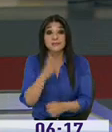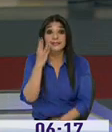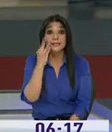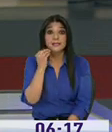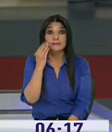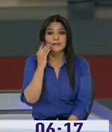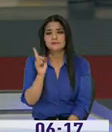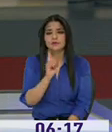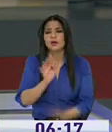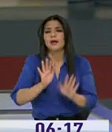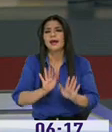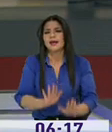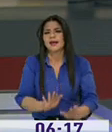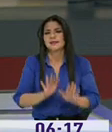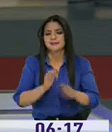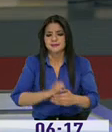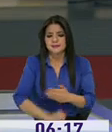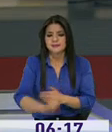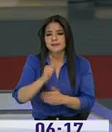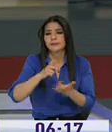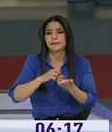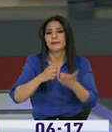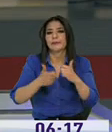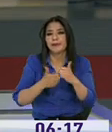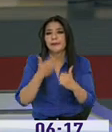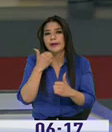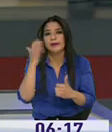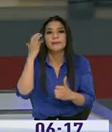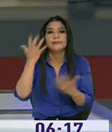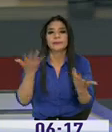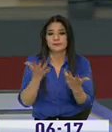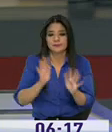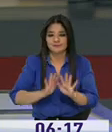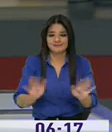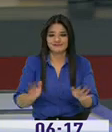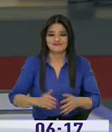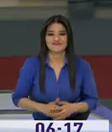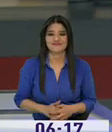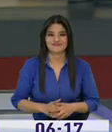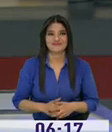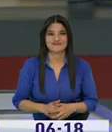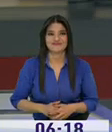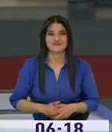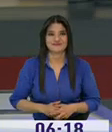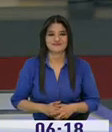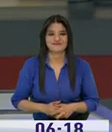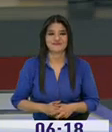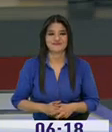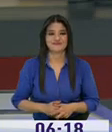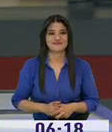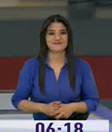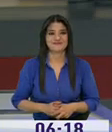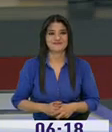una patología y que no existe razón para alarmarse pero da de qué pensar